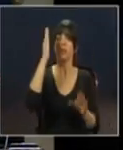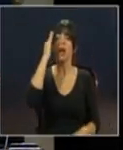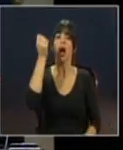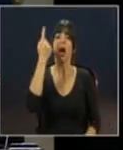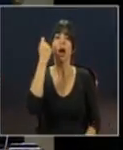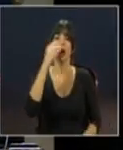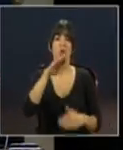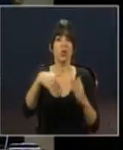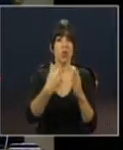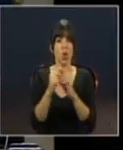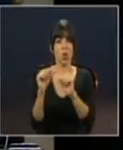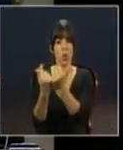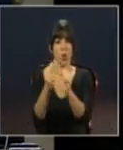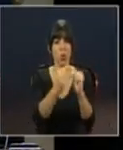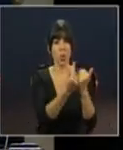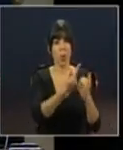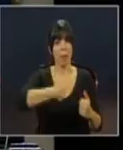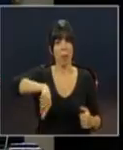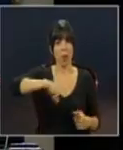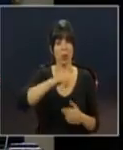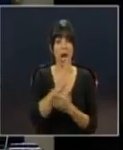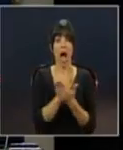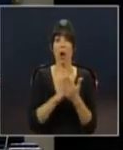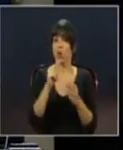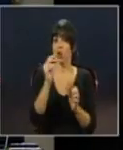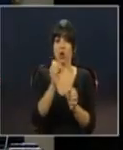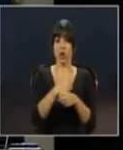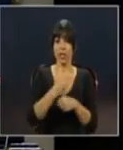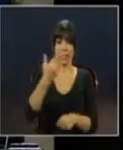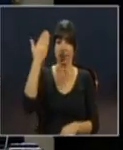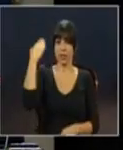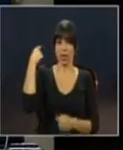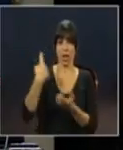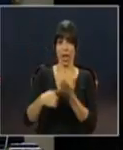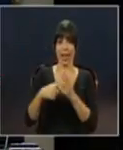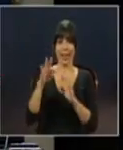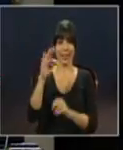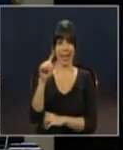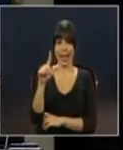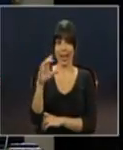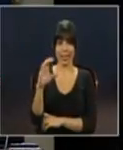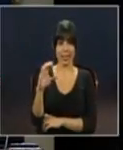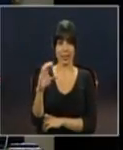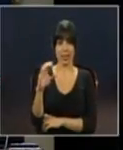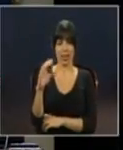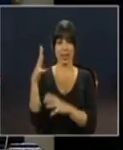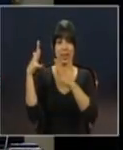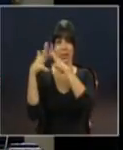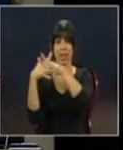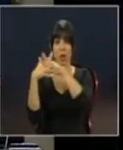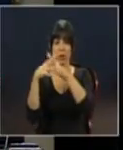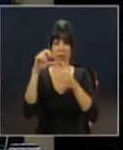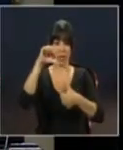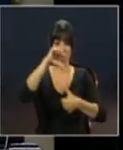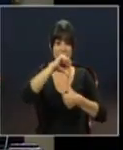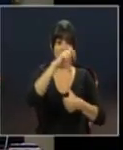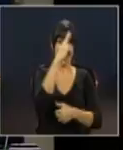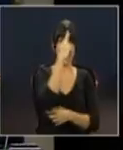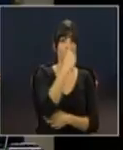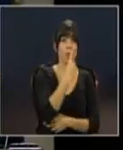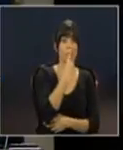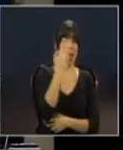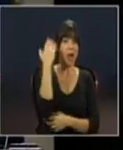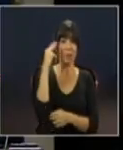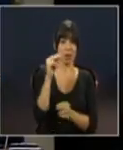sus extremos, algo que no se hizo durante las discusiones sobre el TLC entre los Estados Unidos, Centroamérica y la República